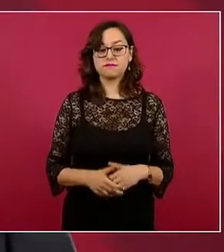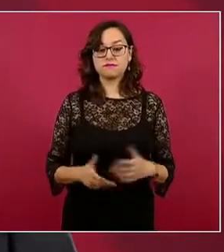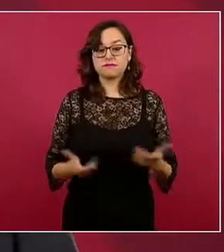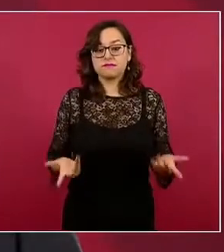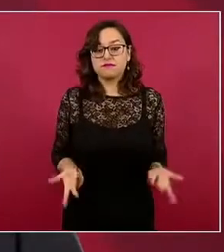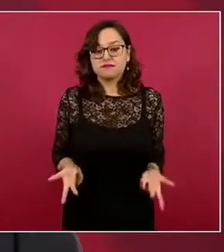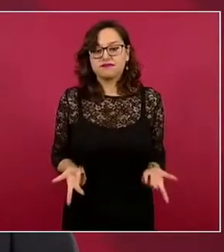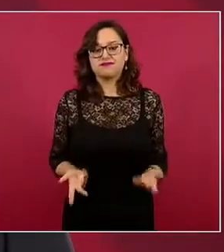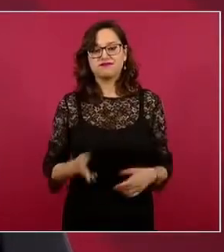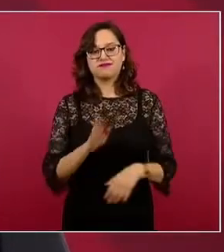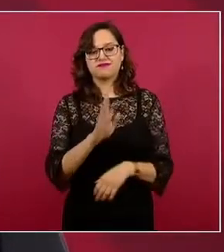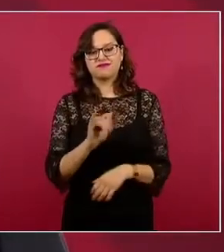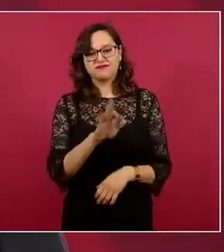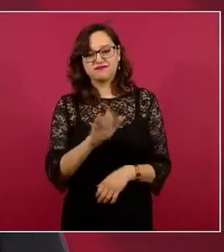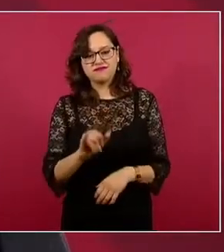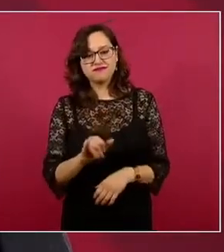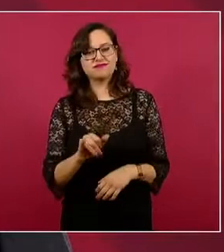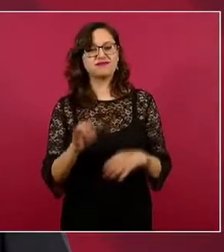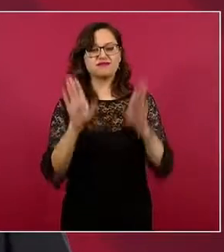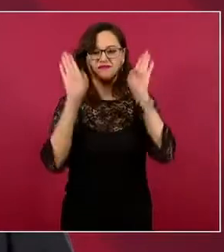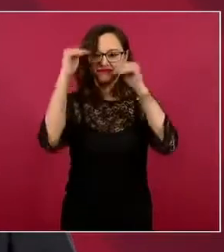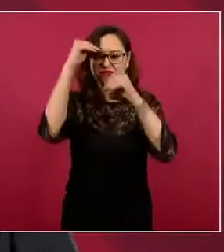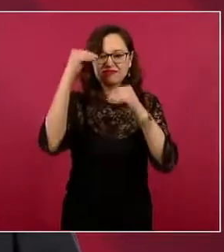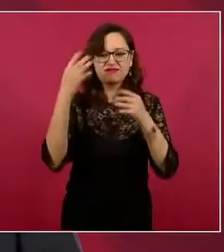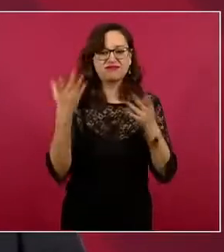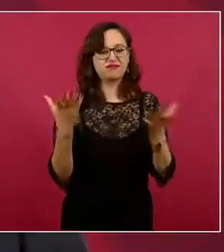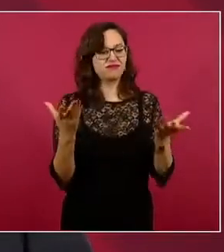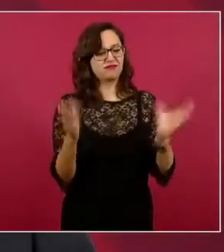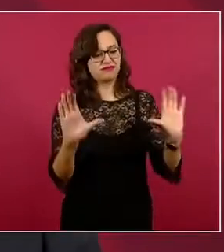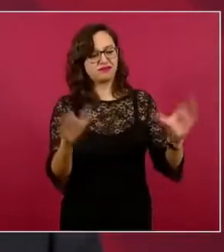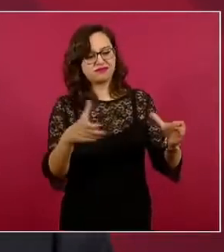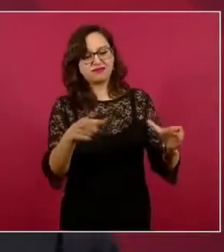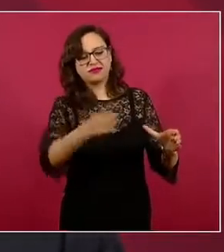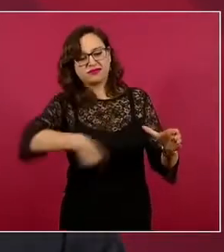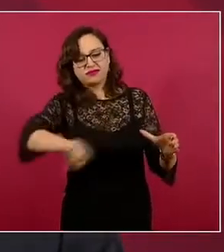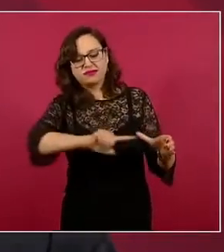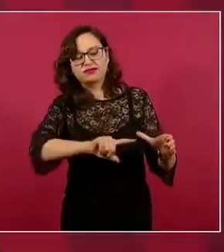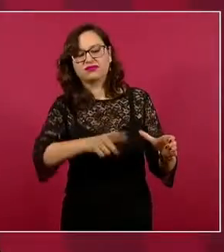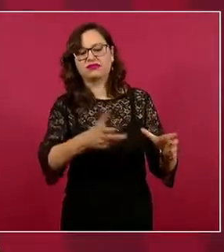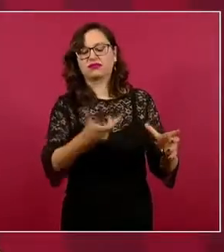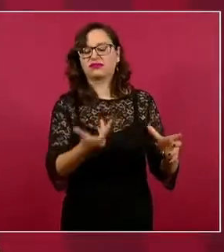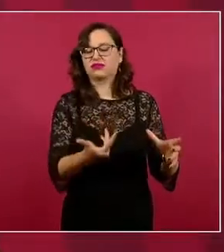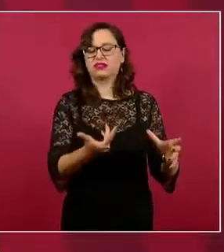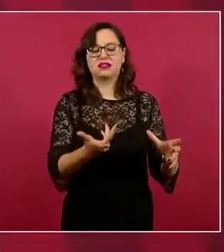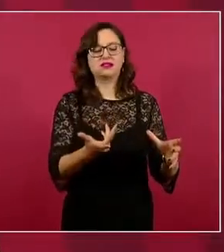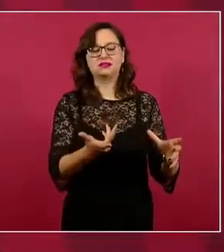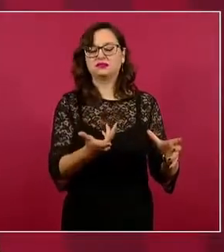conservadores, a los fifís y a los que estaban acostumbrados a medrar